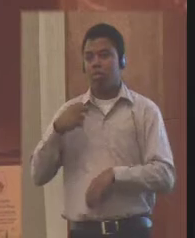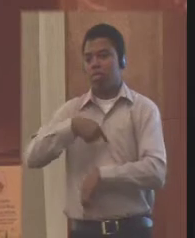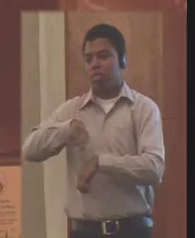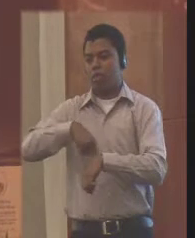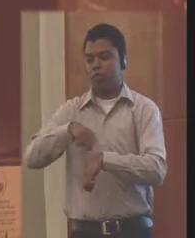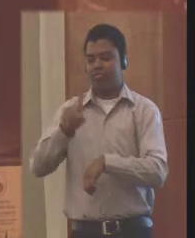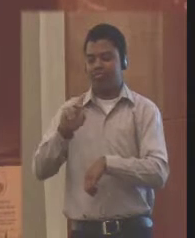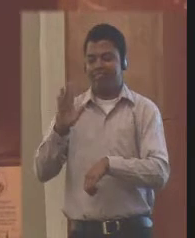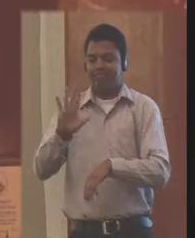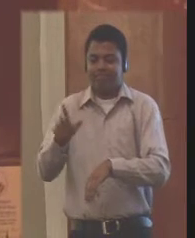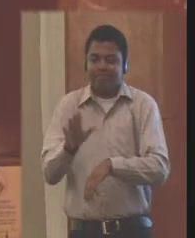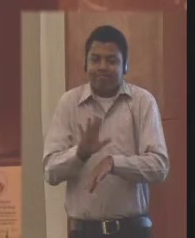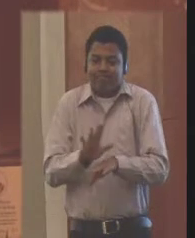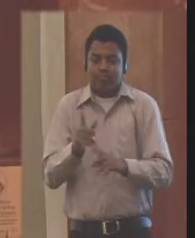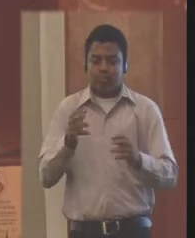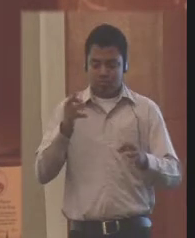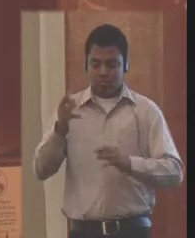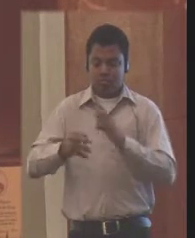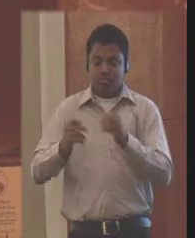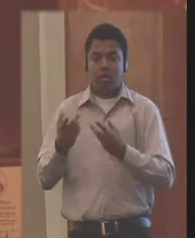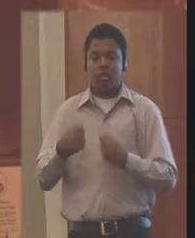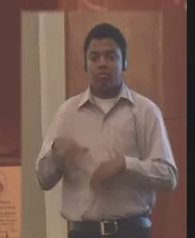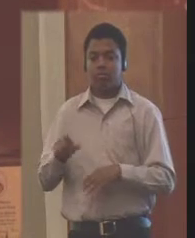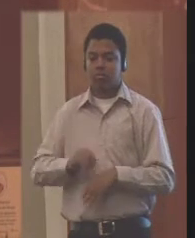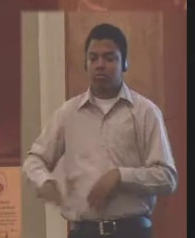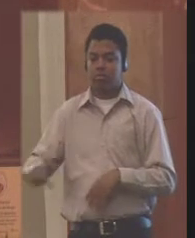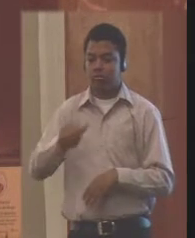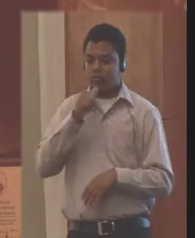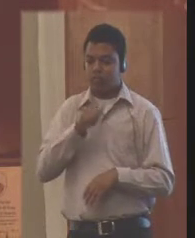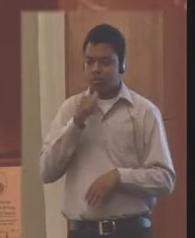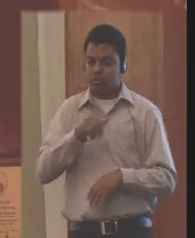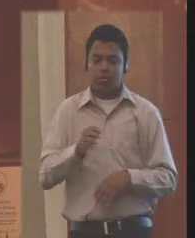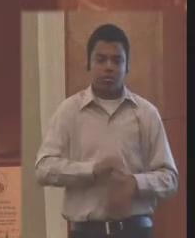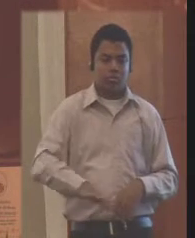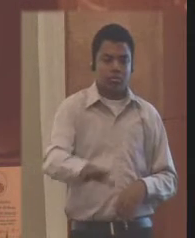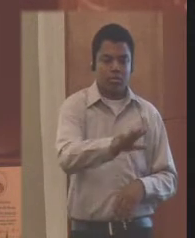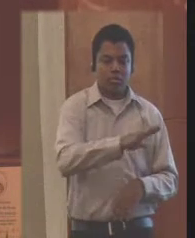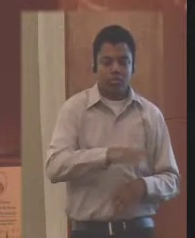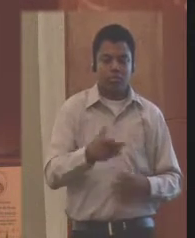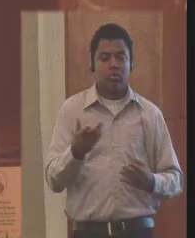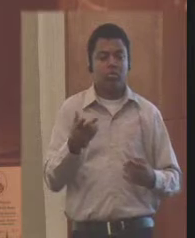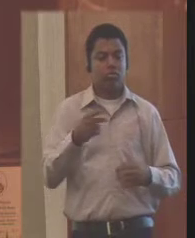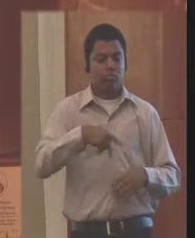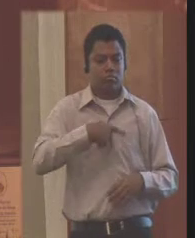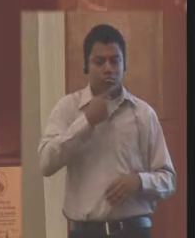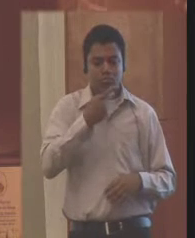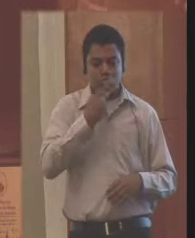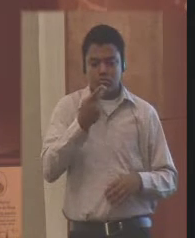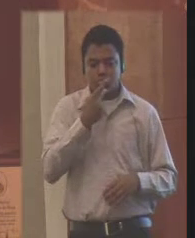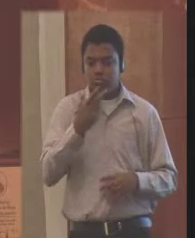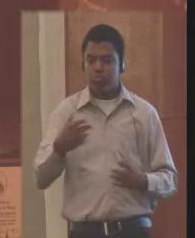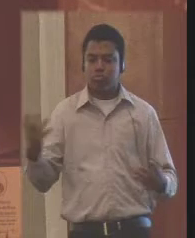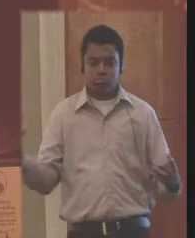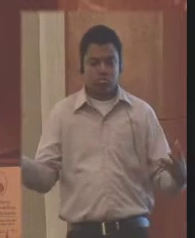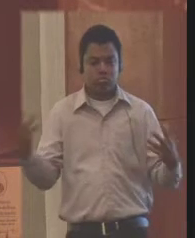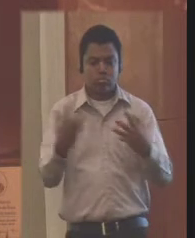tenemos que trabajar de manera unificada para disminuir los impactos de los desastres naturales. Muchas gracias.